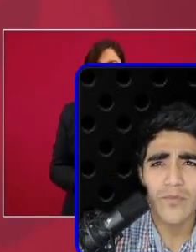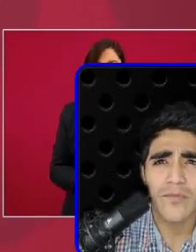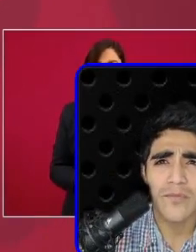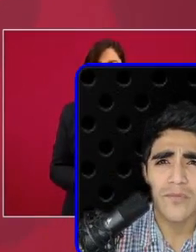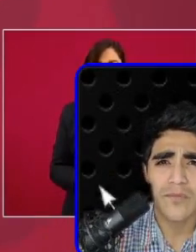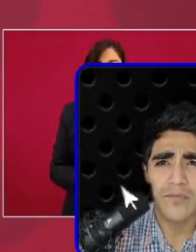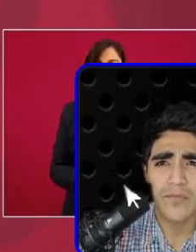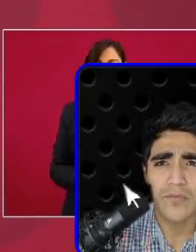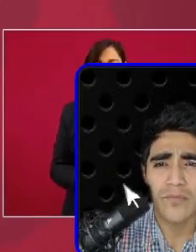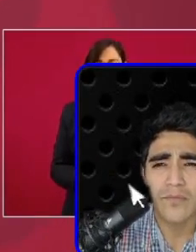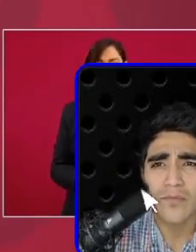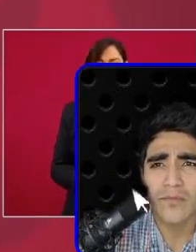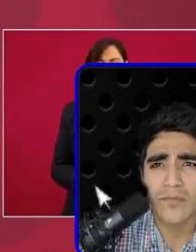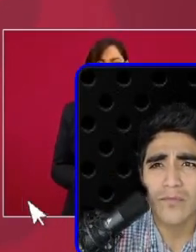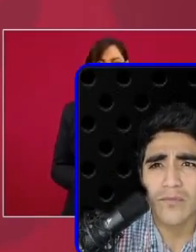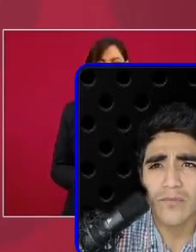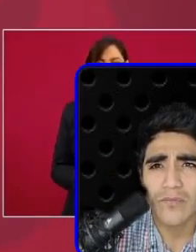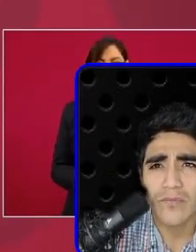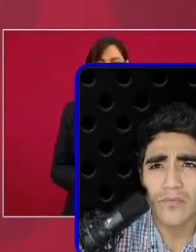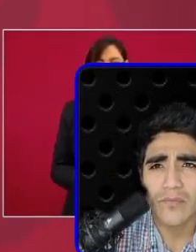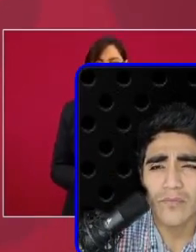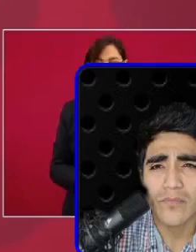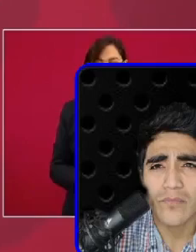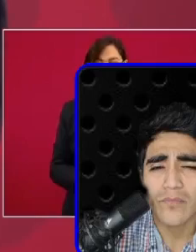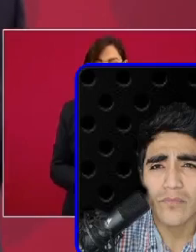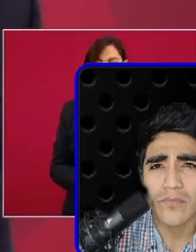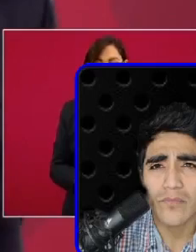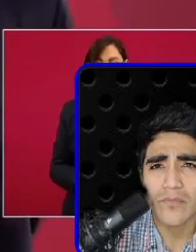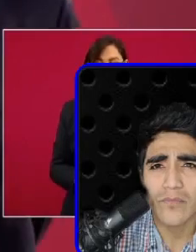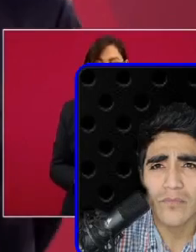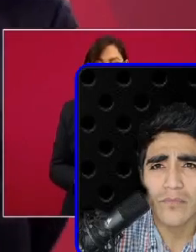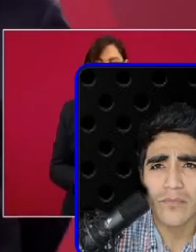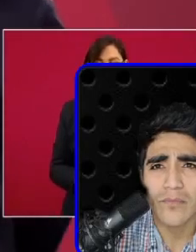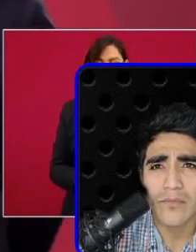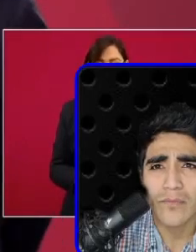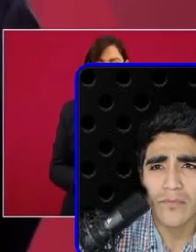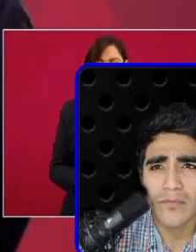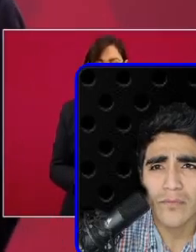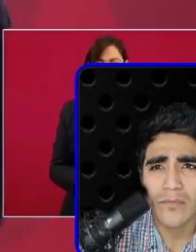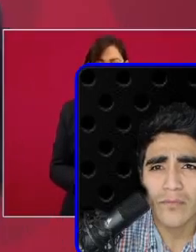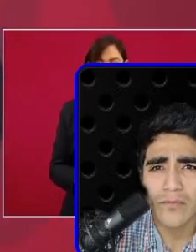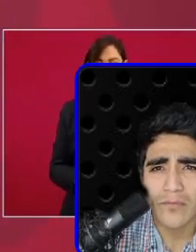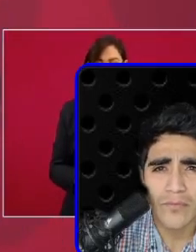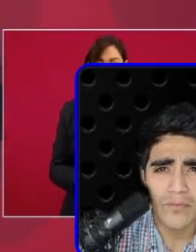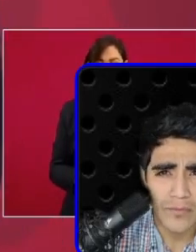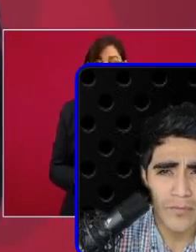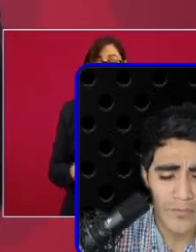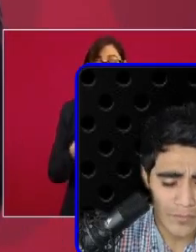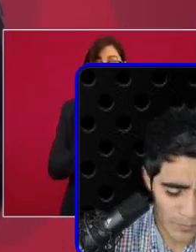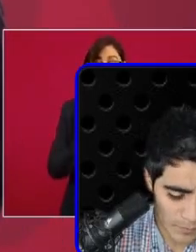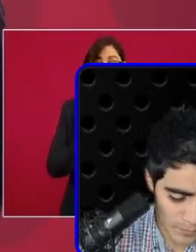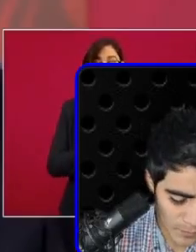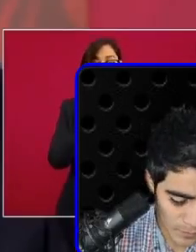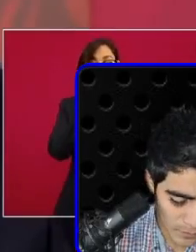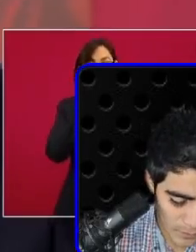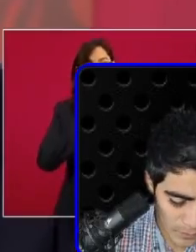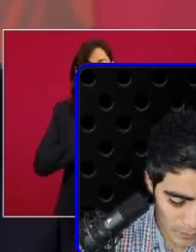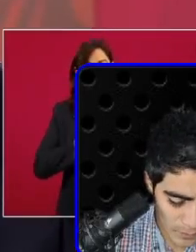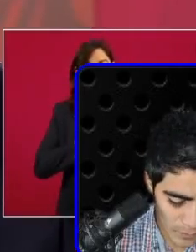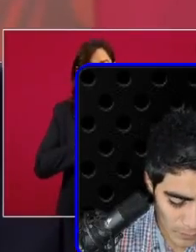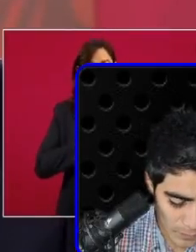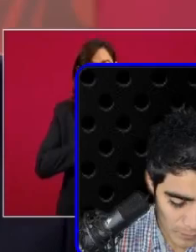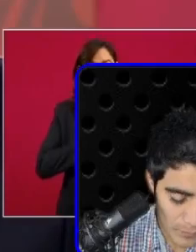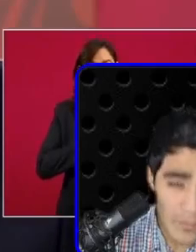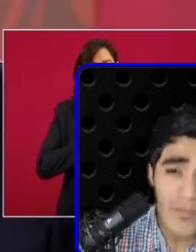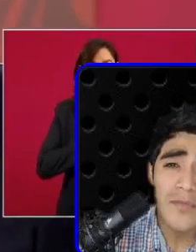Yo tengo que lamentar mucho, porque me están informando